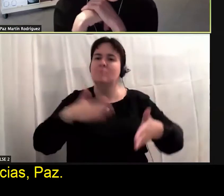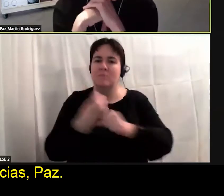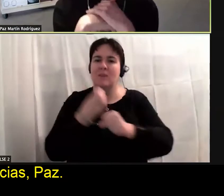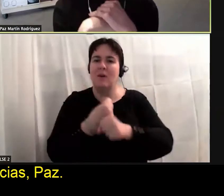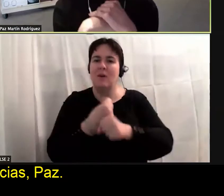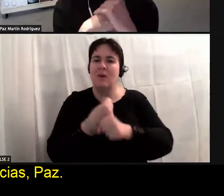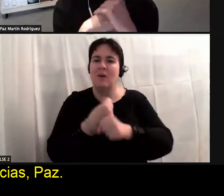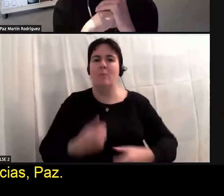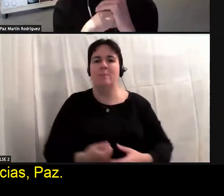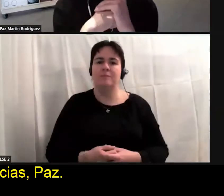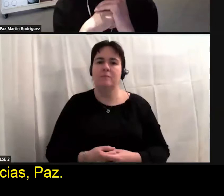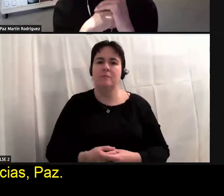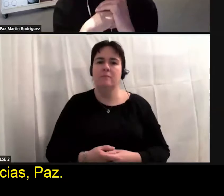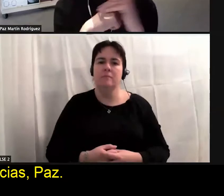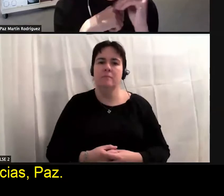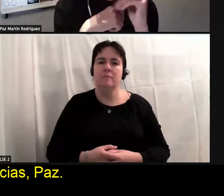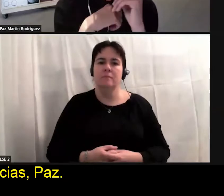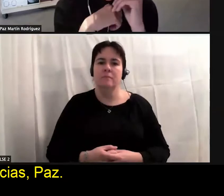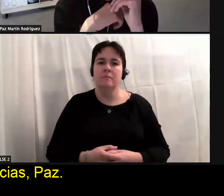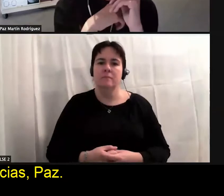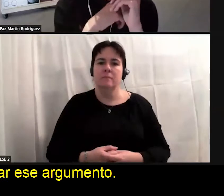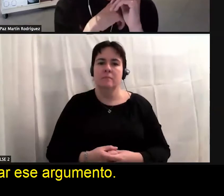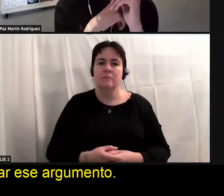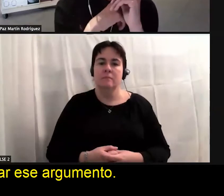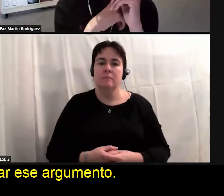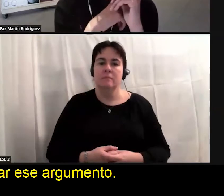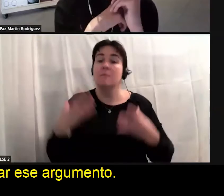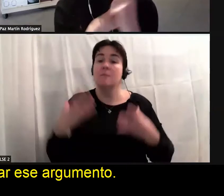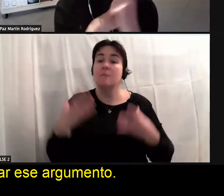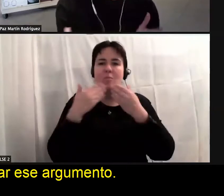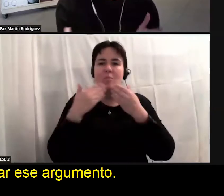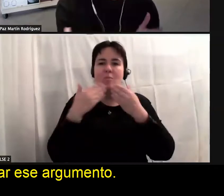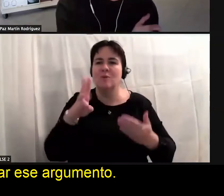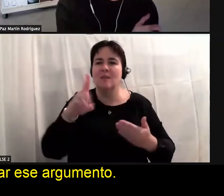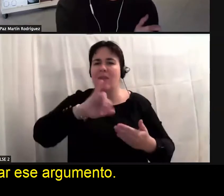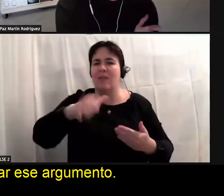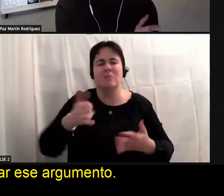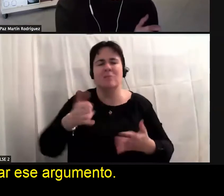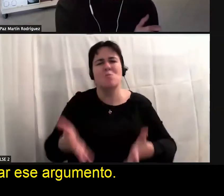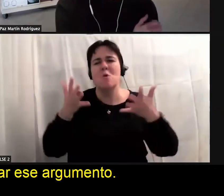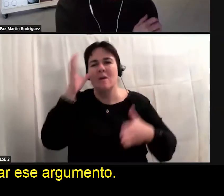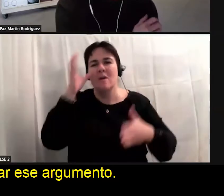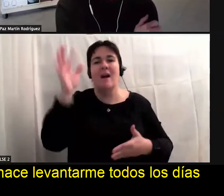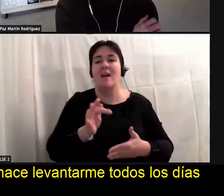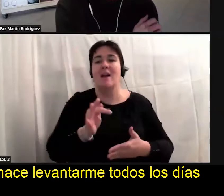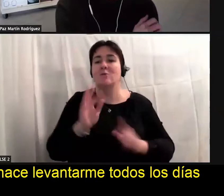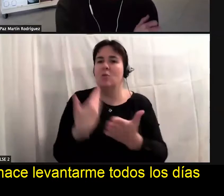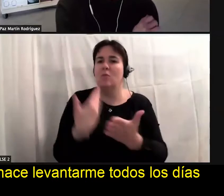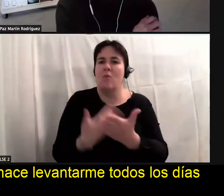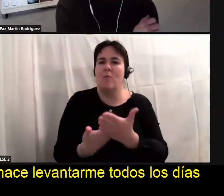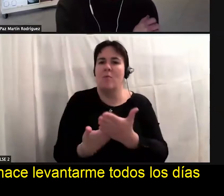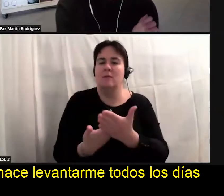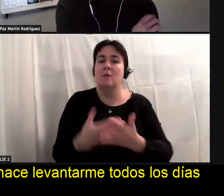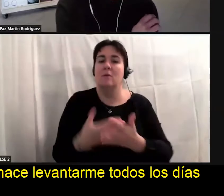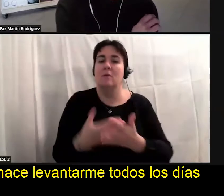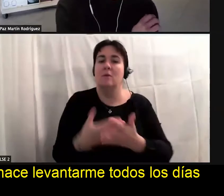Pues muchas gracias, Paz. Me encanta escuchar ese argumento porque yo tengo otro, ¿no?